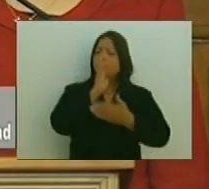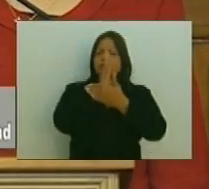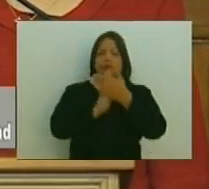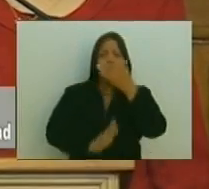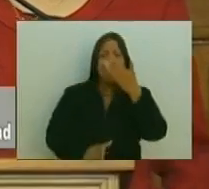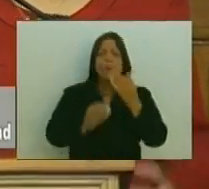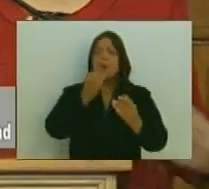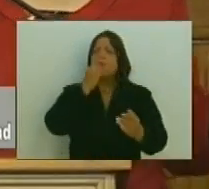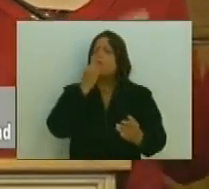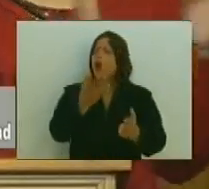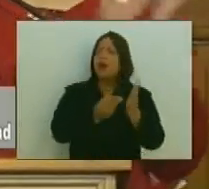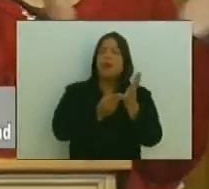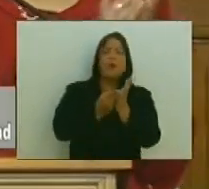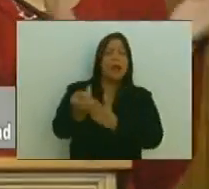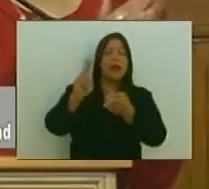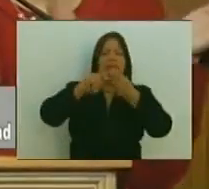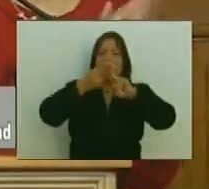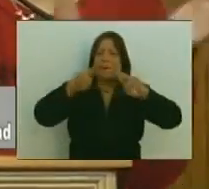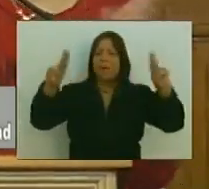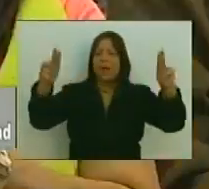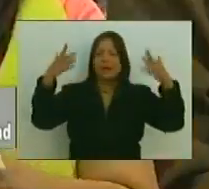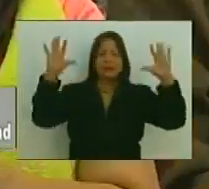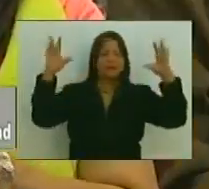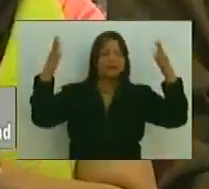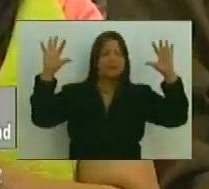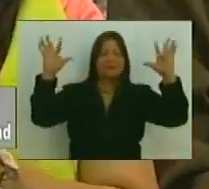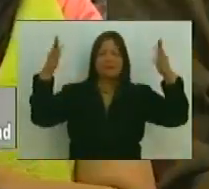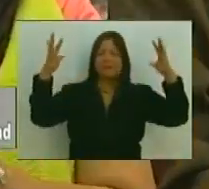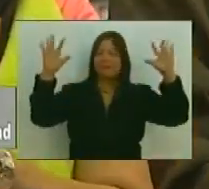ese hombre de la paz.